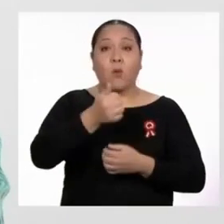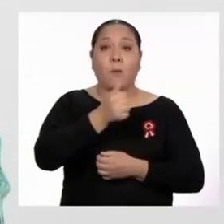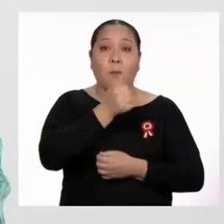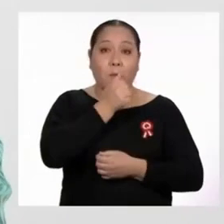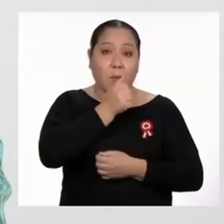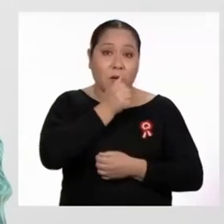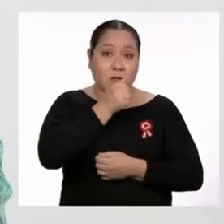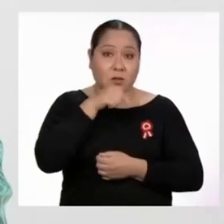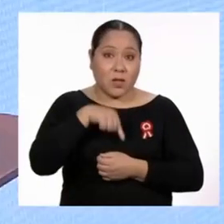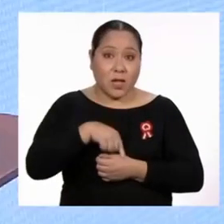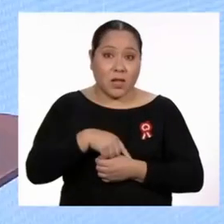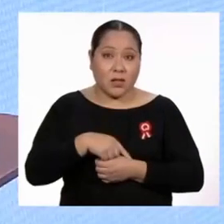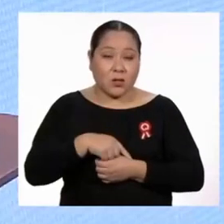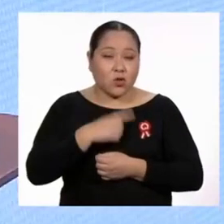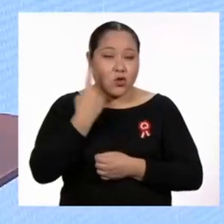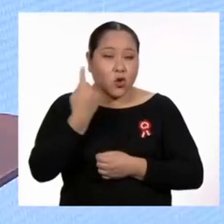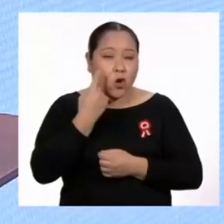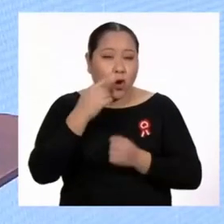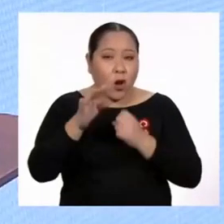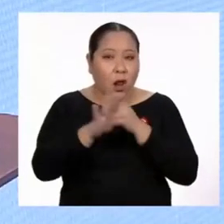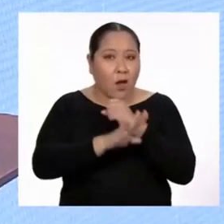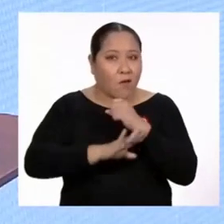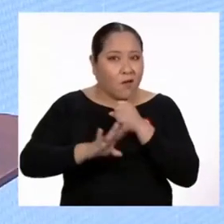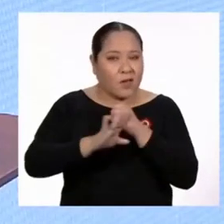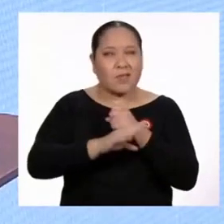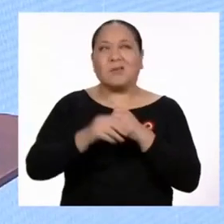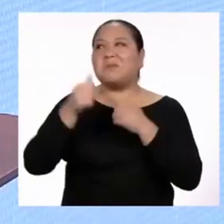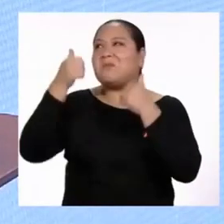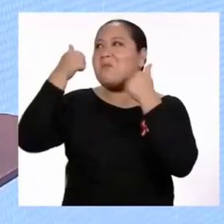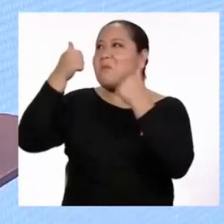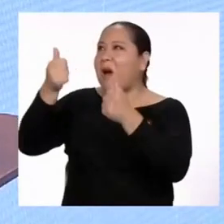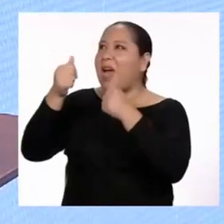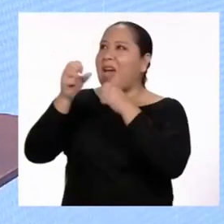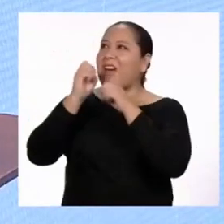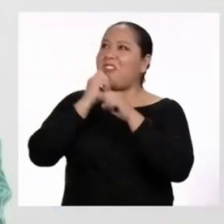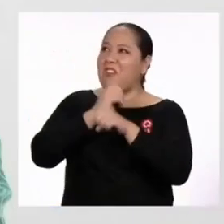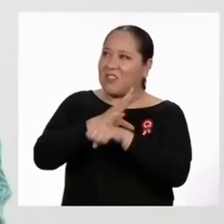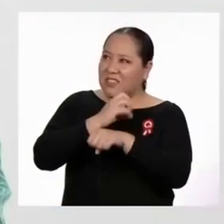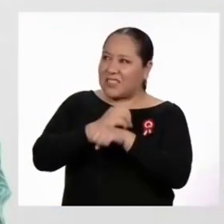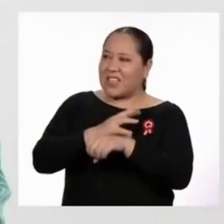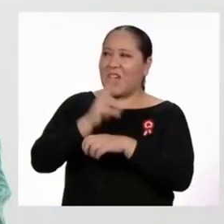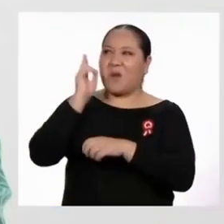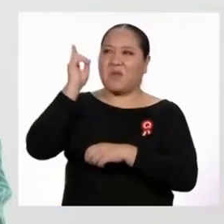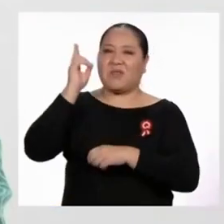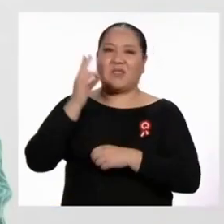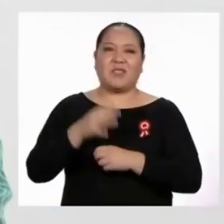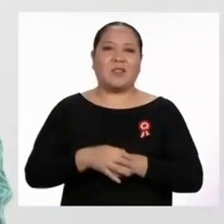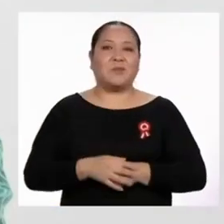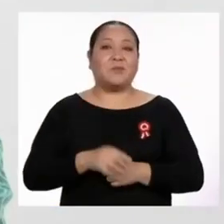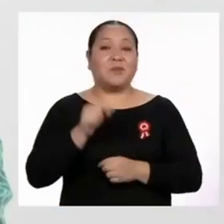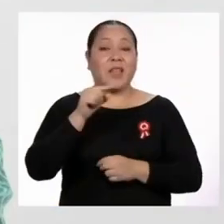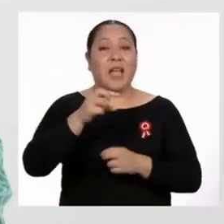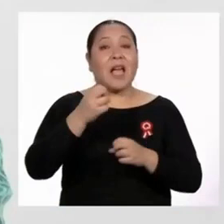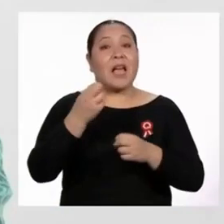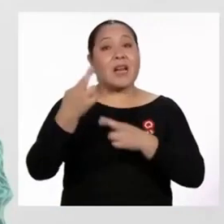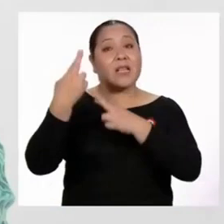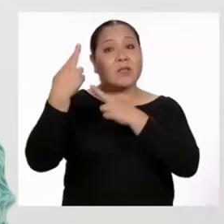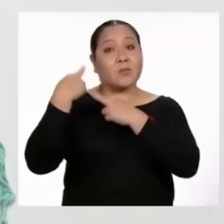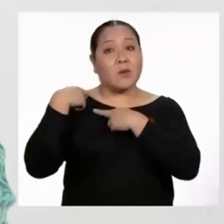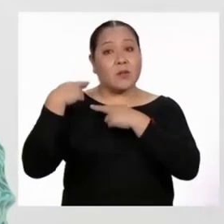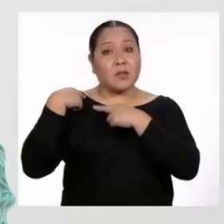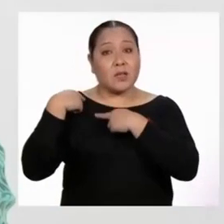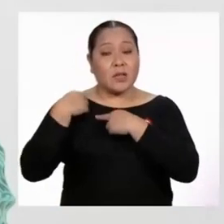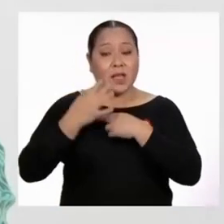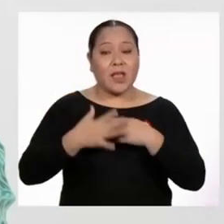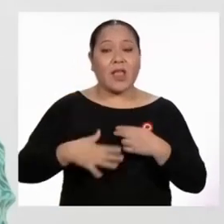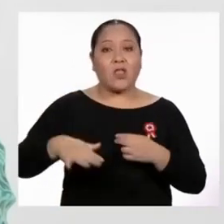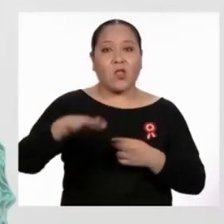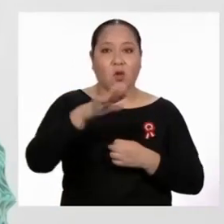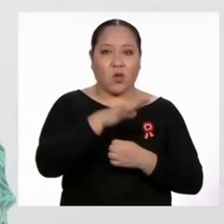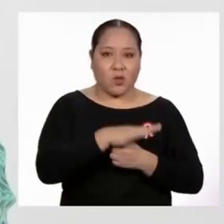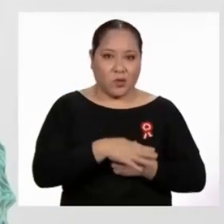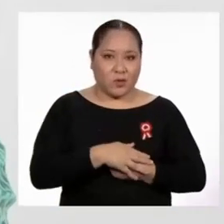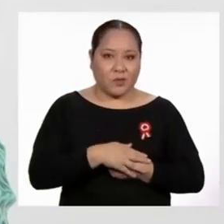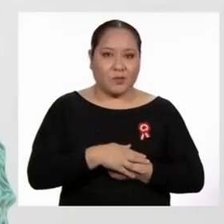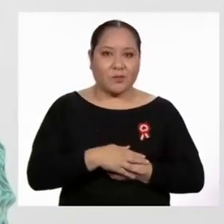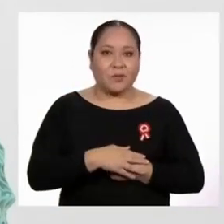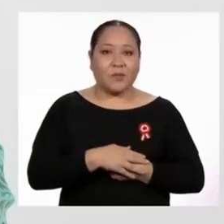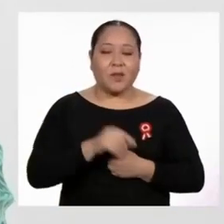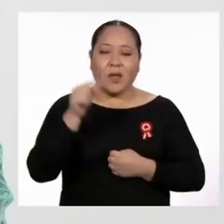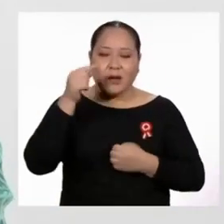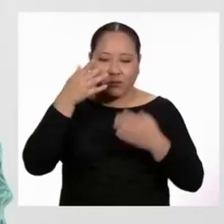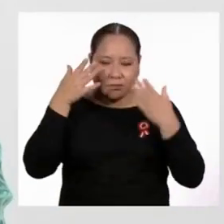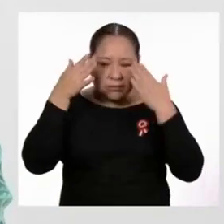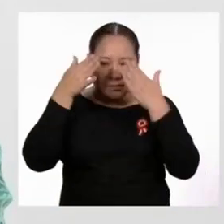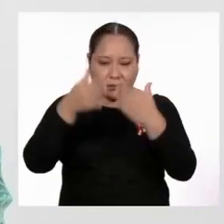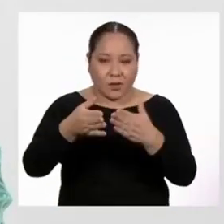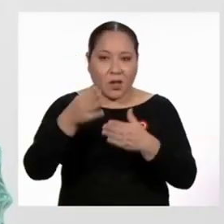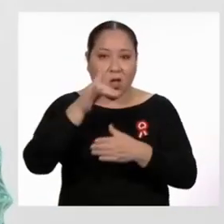la esencial. Muy buen consejo, profesora Gisela. La responsabilidad debe ser la consigna. Y con